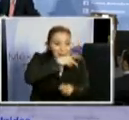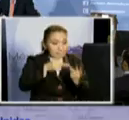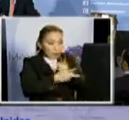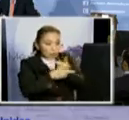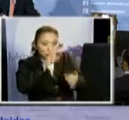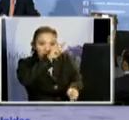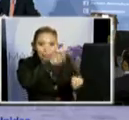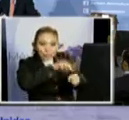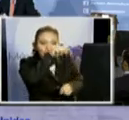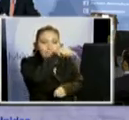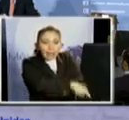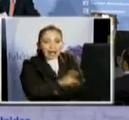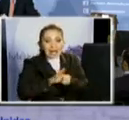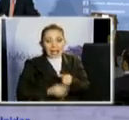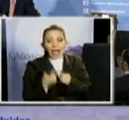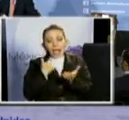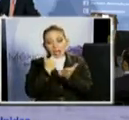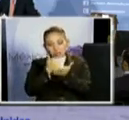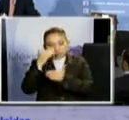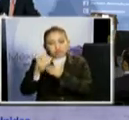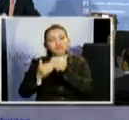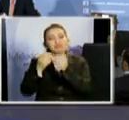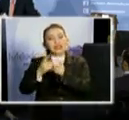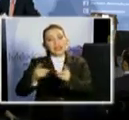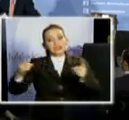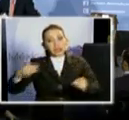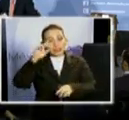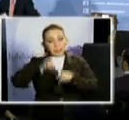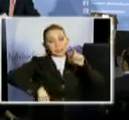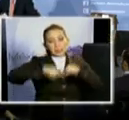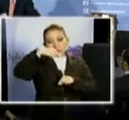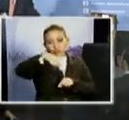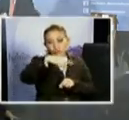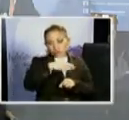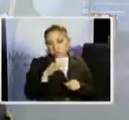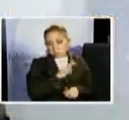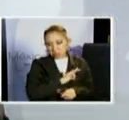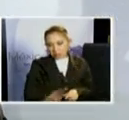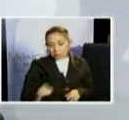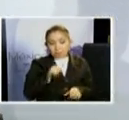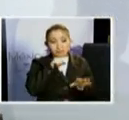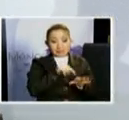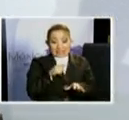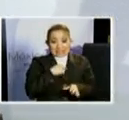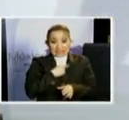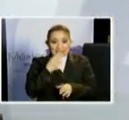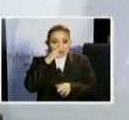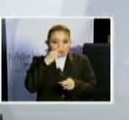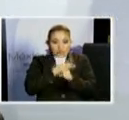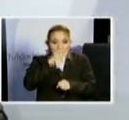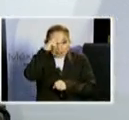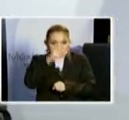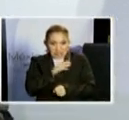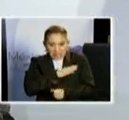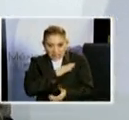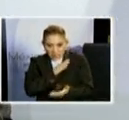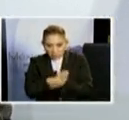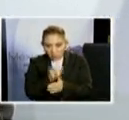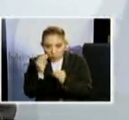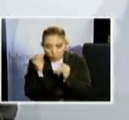naturales para orientar su desarrollo de acuerdo con sus prioridades nacionales. Como actor con responsabilidad social